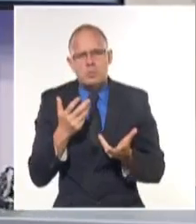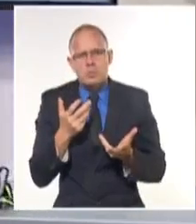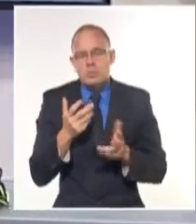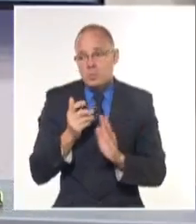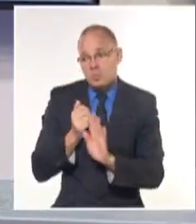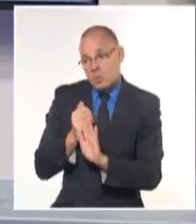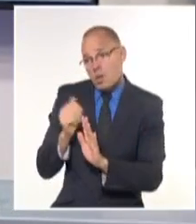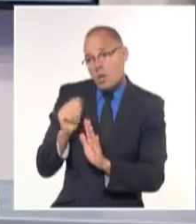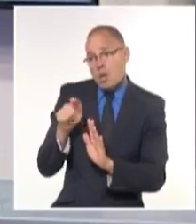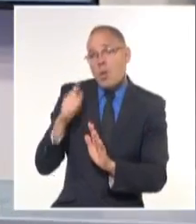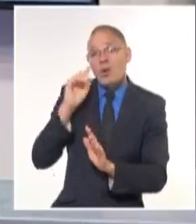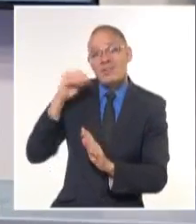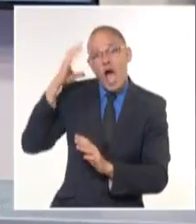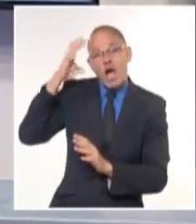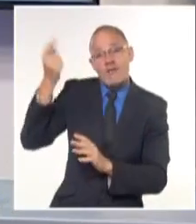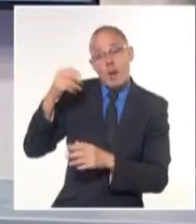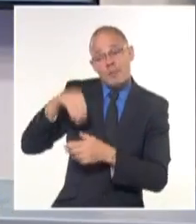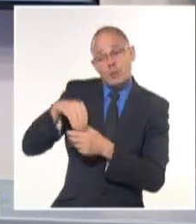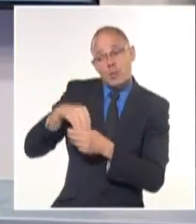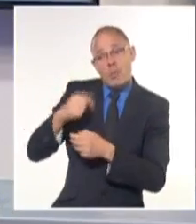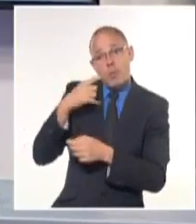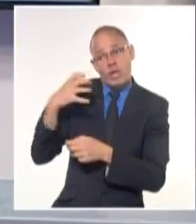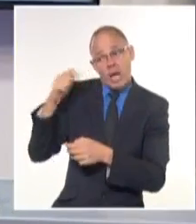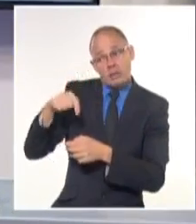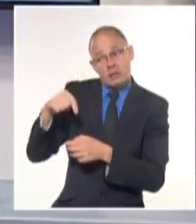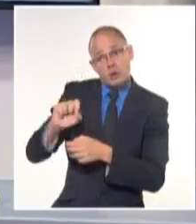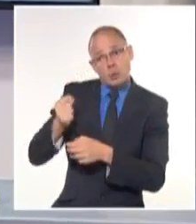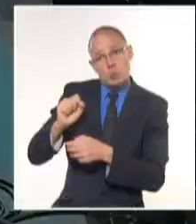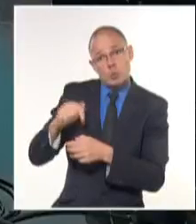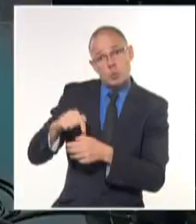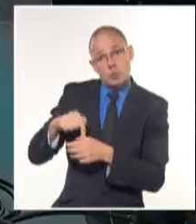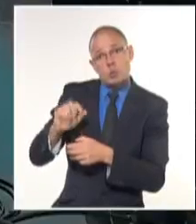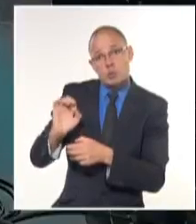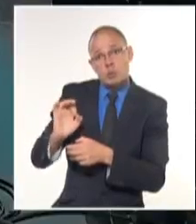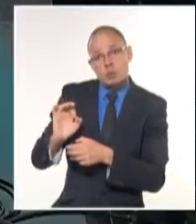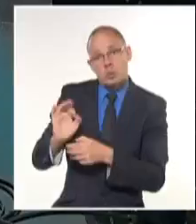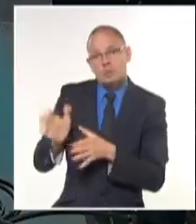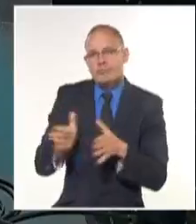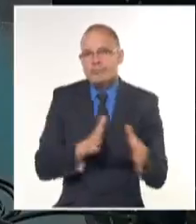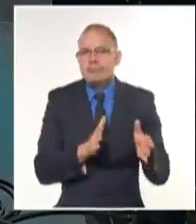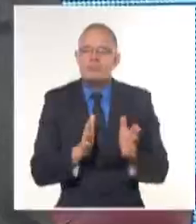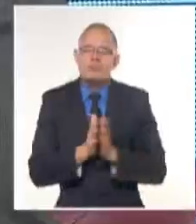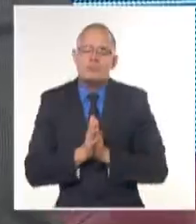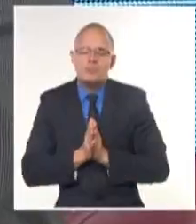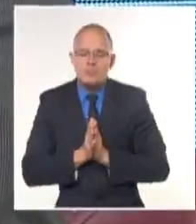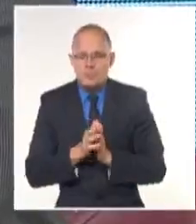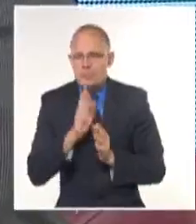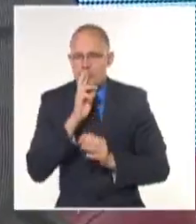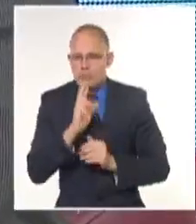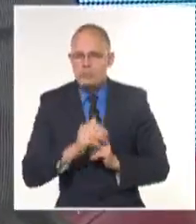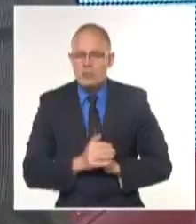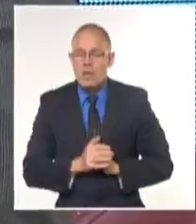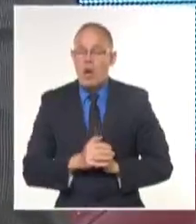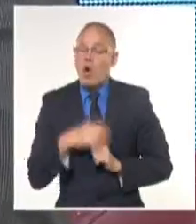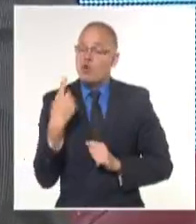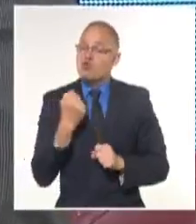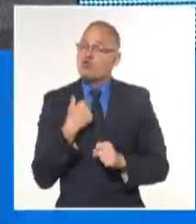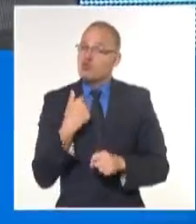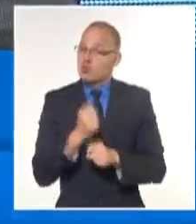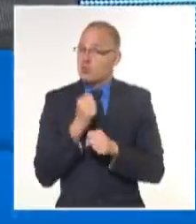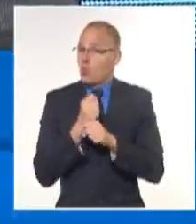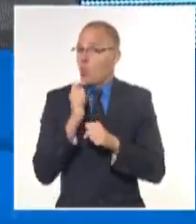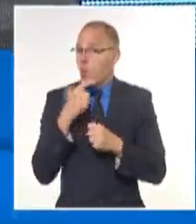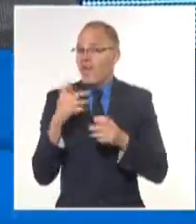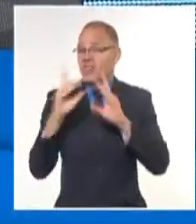que es tan importante para ustedes, es una de las prioridades de la Contraloría. Una de las funciones fundamentales de la Contraloría General, a la que se incorpora también